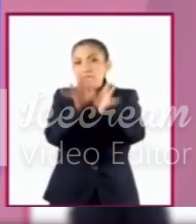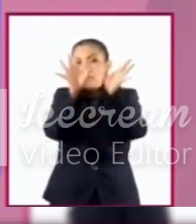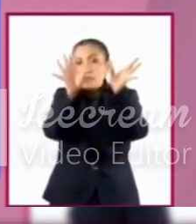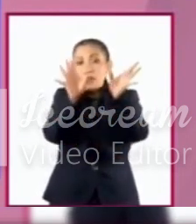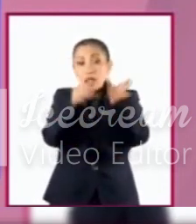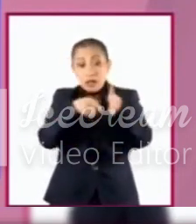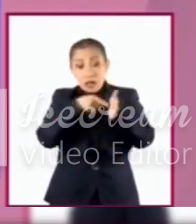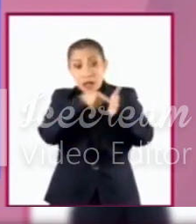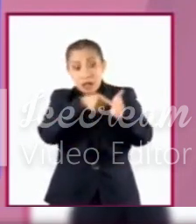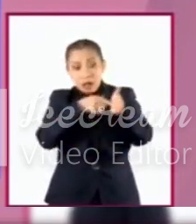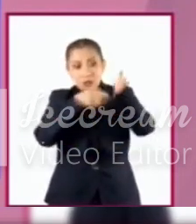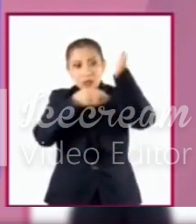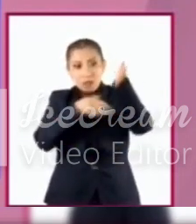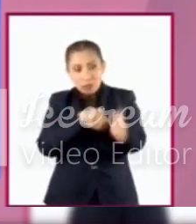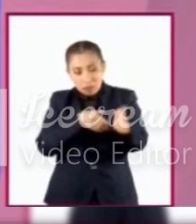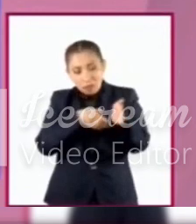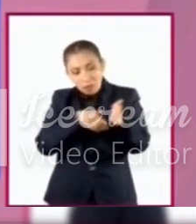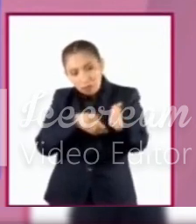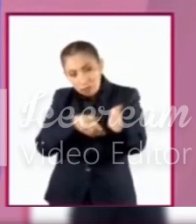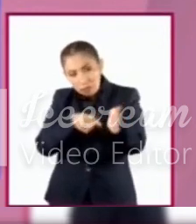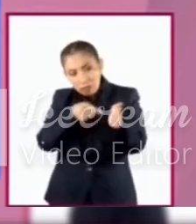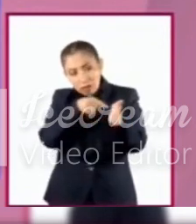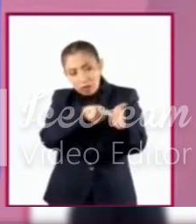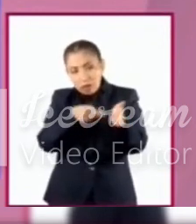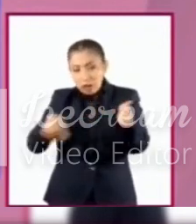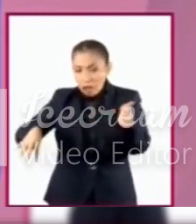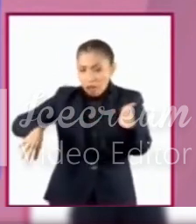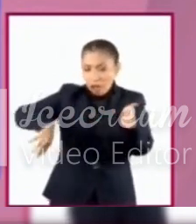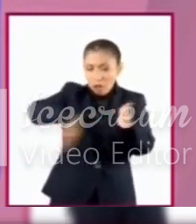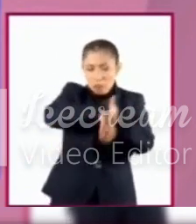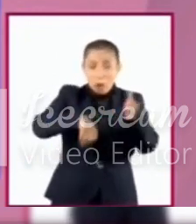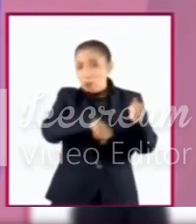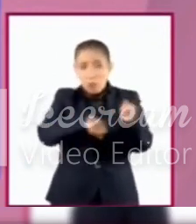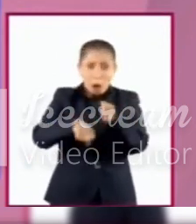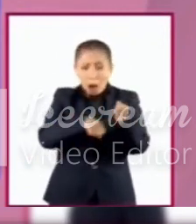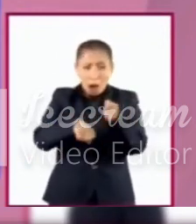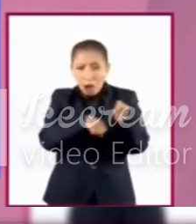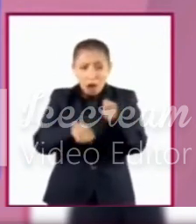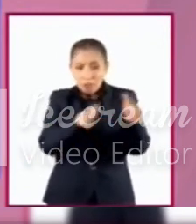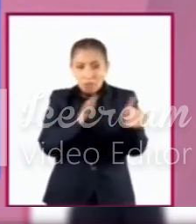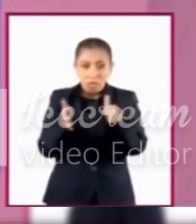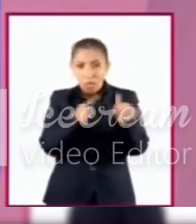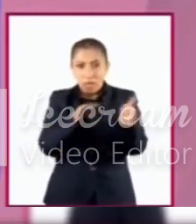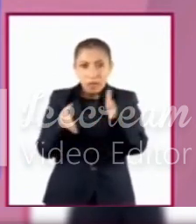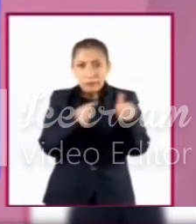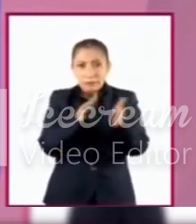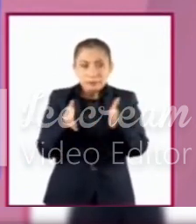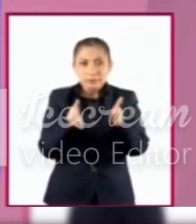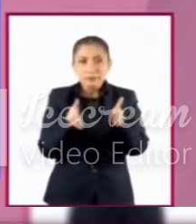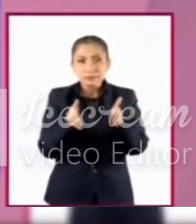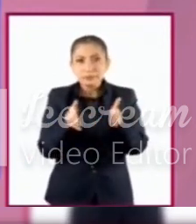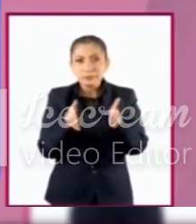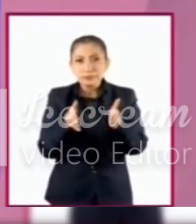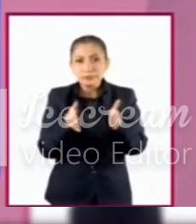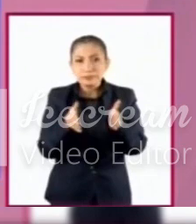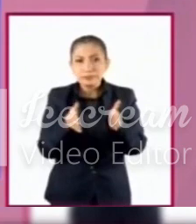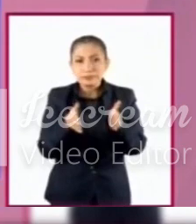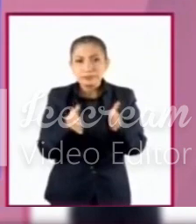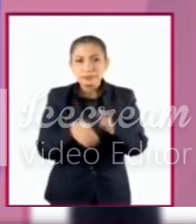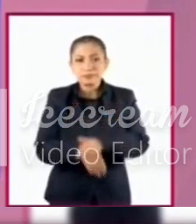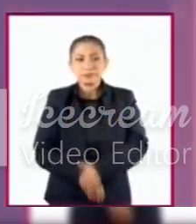el Nautilus se detuvo, al tiempo que un choque estremecía toda su armazón.